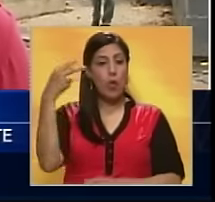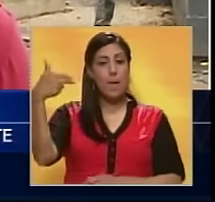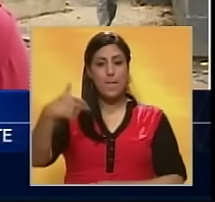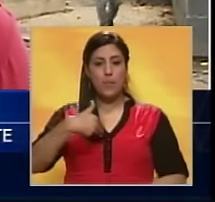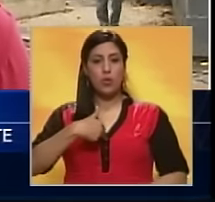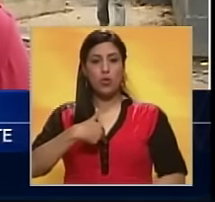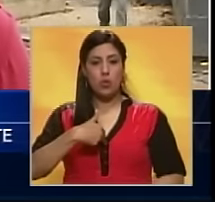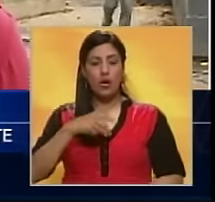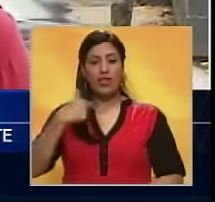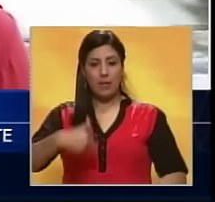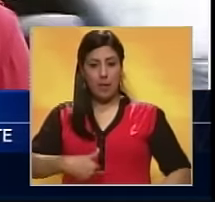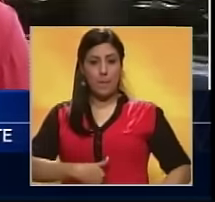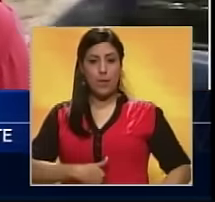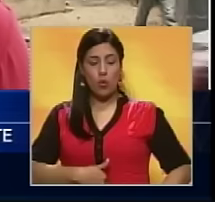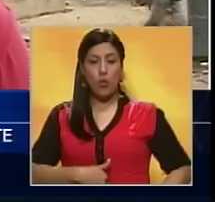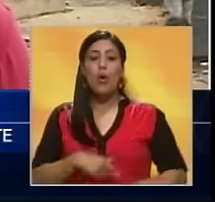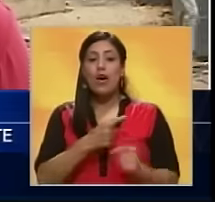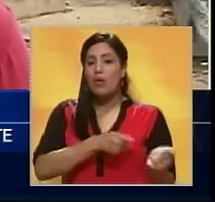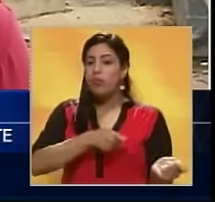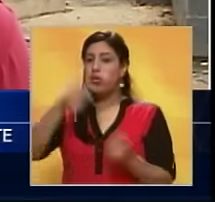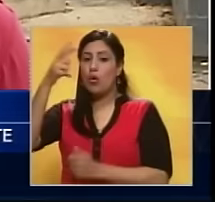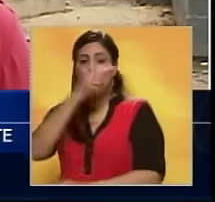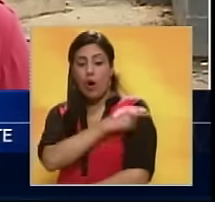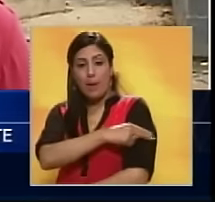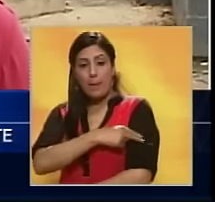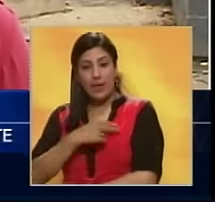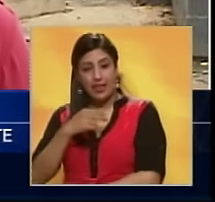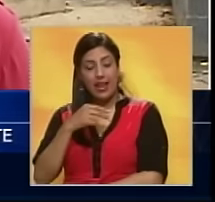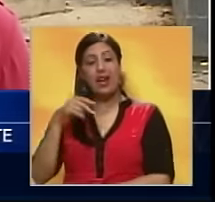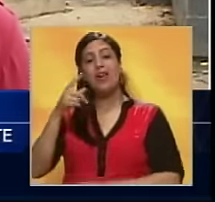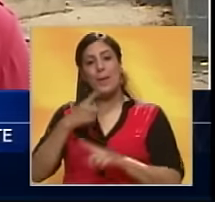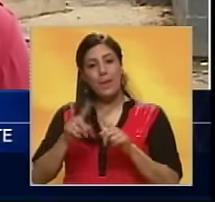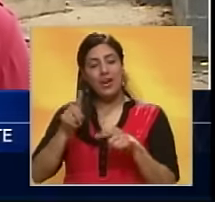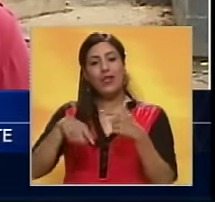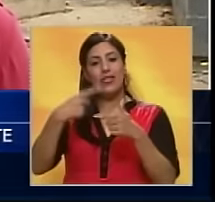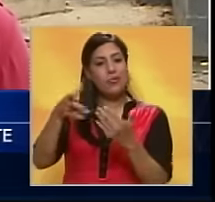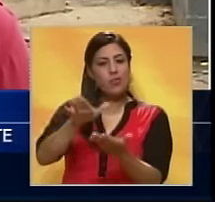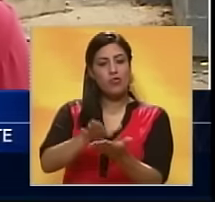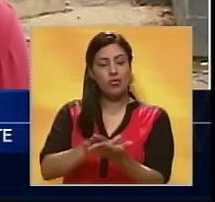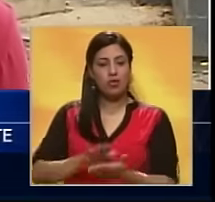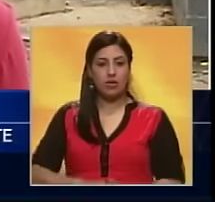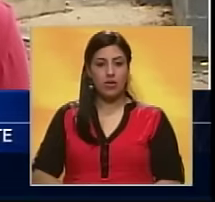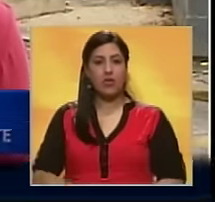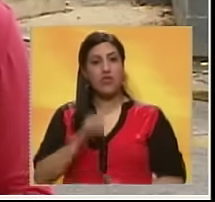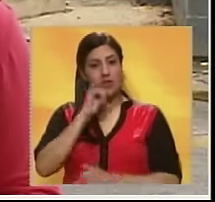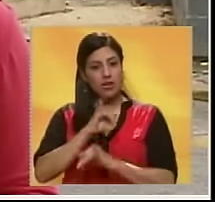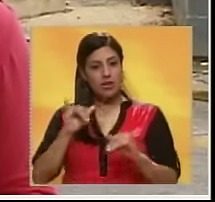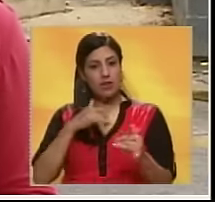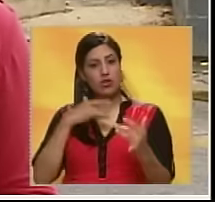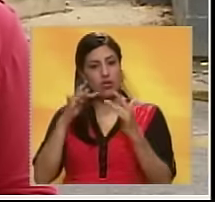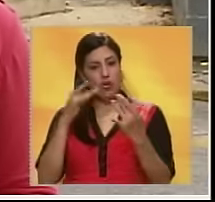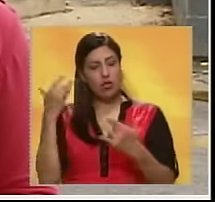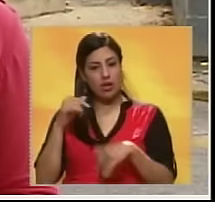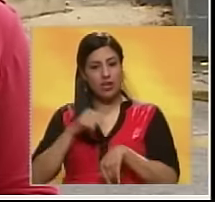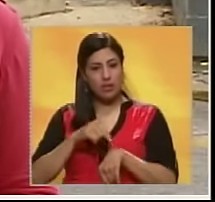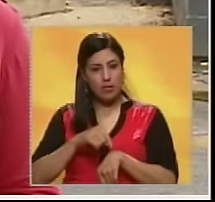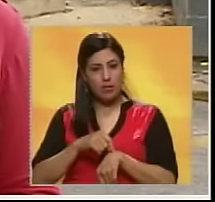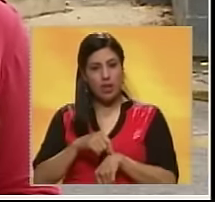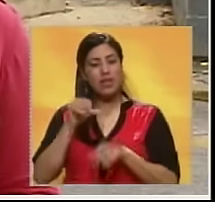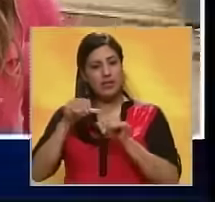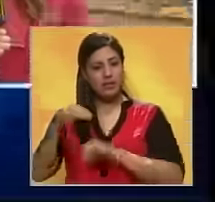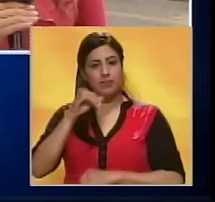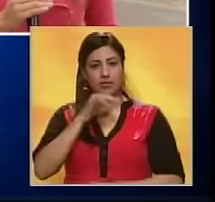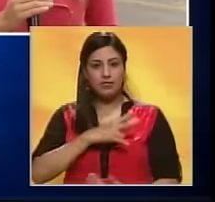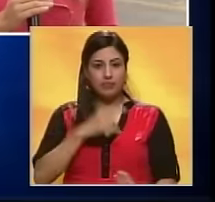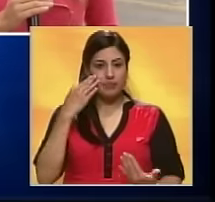el pecho y en el abdomen. Fue llevado al Hospital Pérez Carreño, donde posteriormente falleció. Esta es la información que podemos brindarles por los momentos.